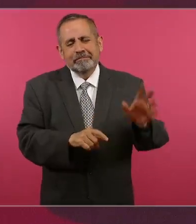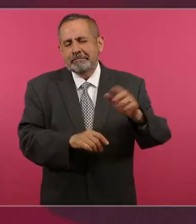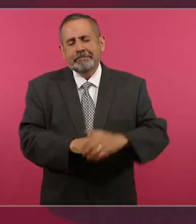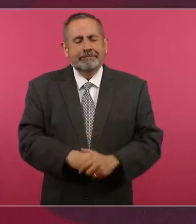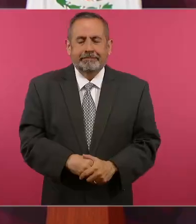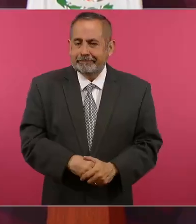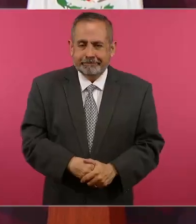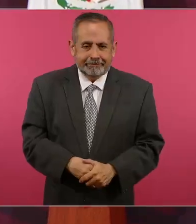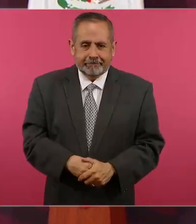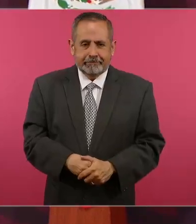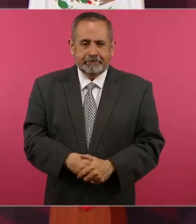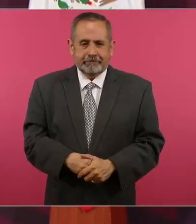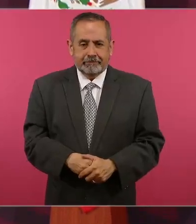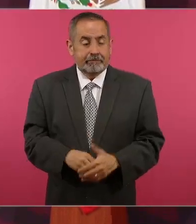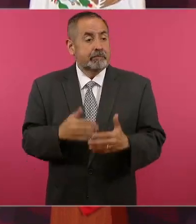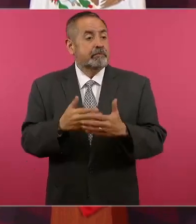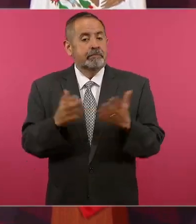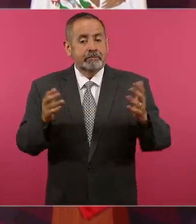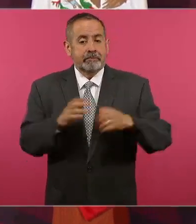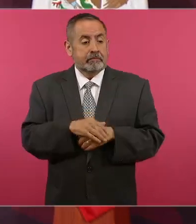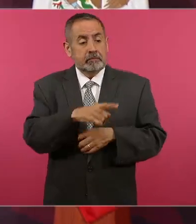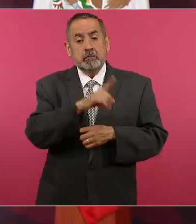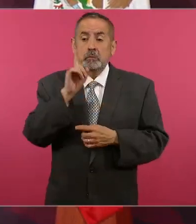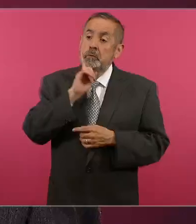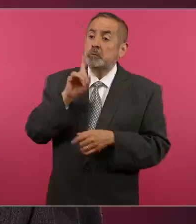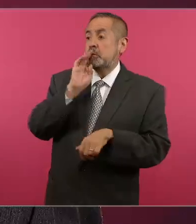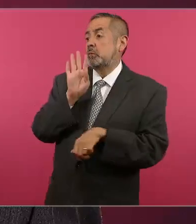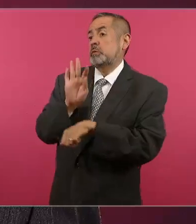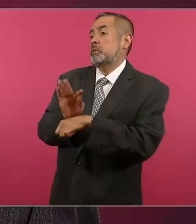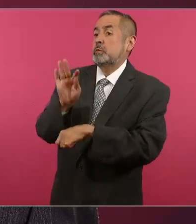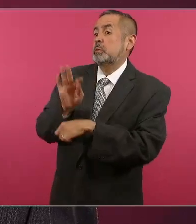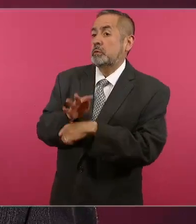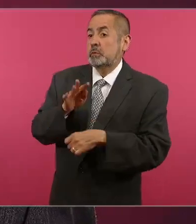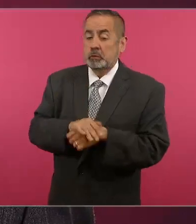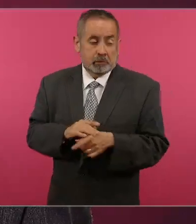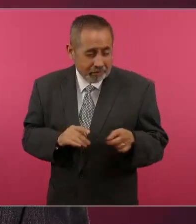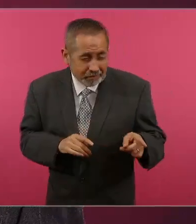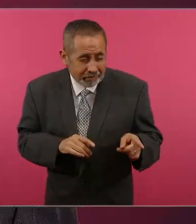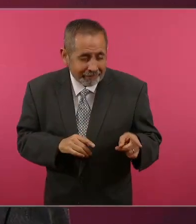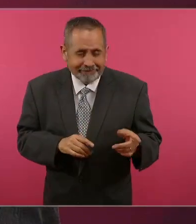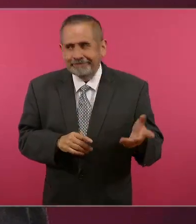Ahora resulta que son feministas.